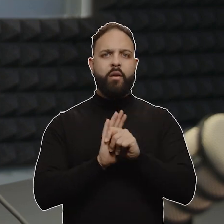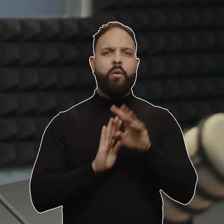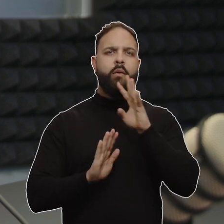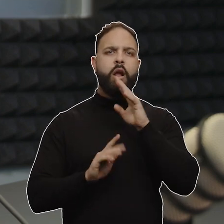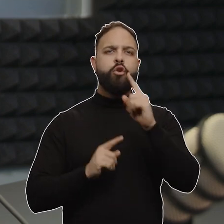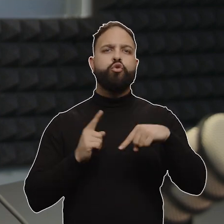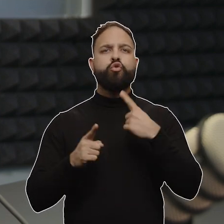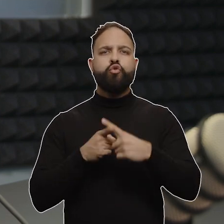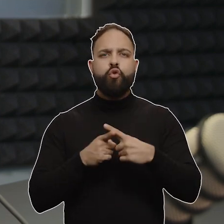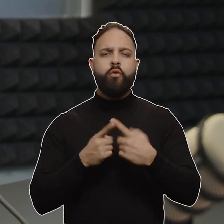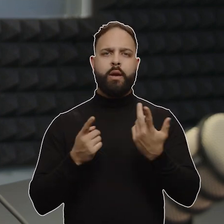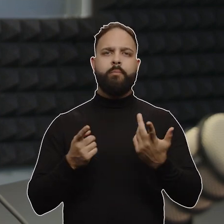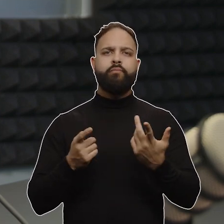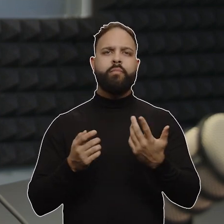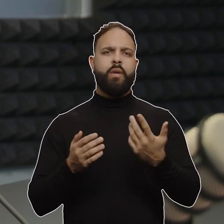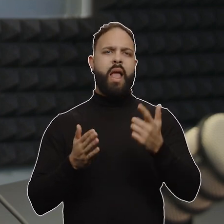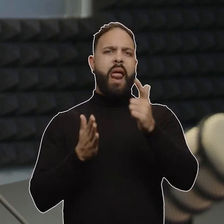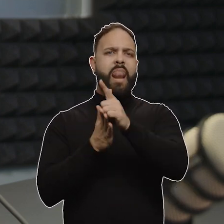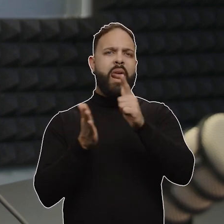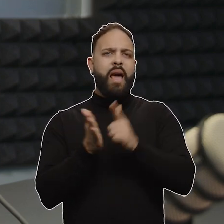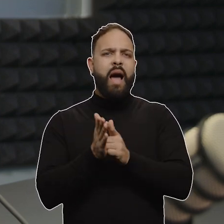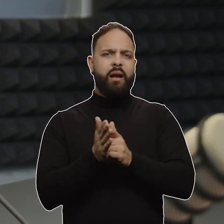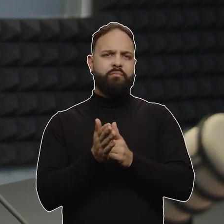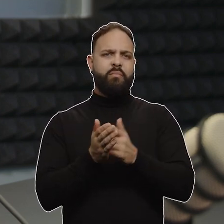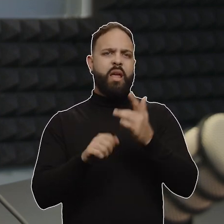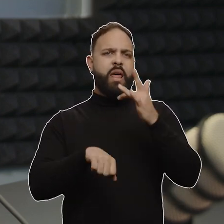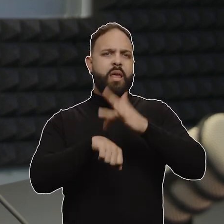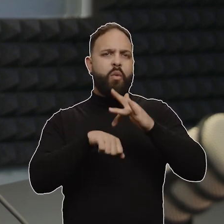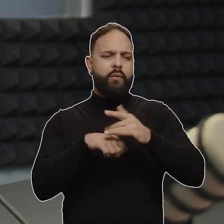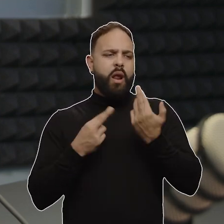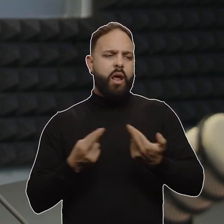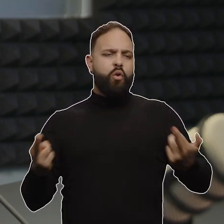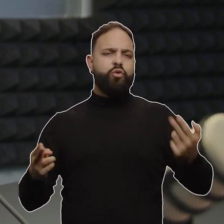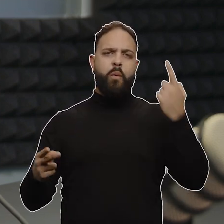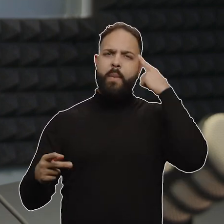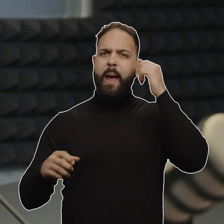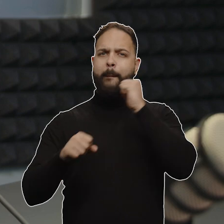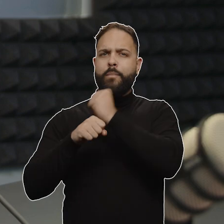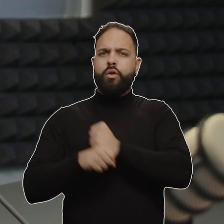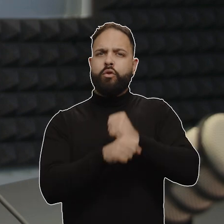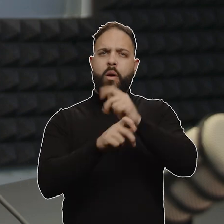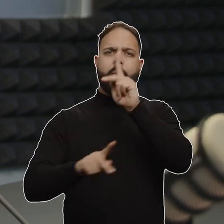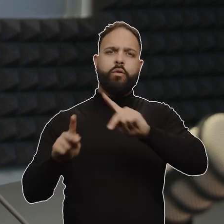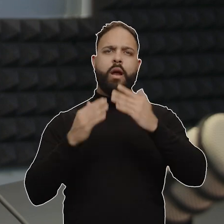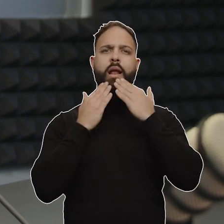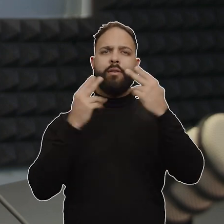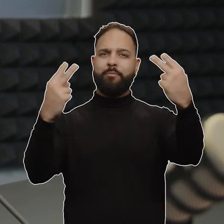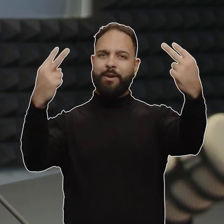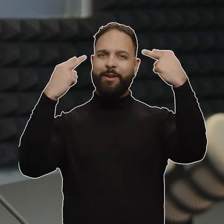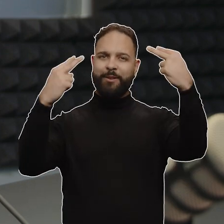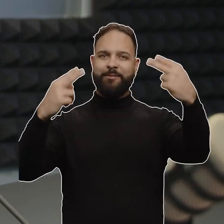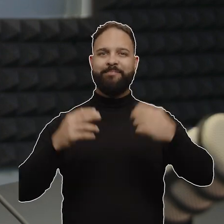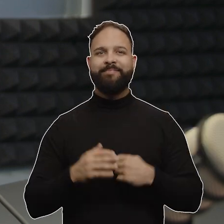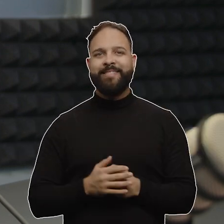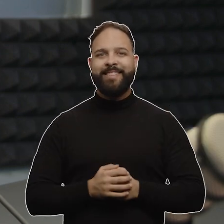próximo episodio hablaremos sobre algunos de los remedios legales disponibles para proteger a las personas de la violencia